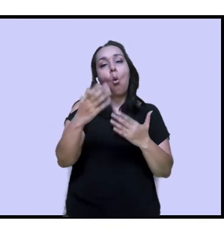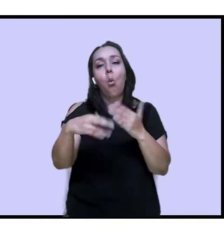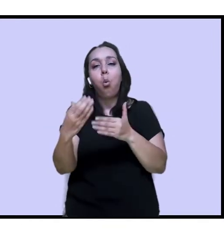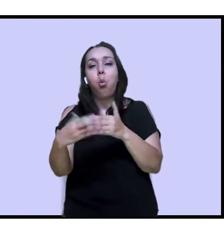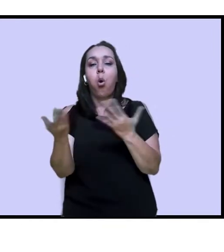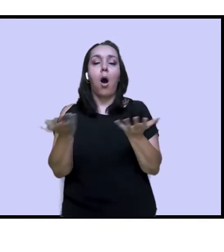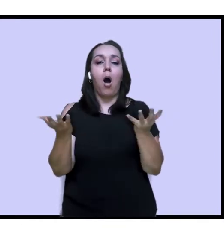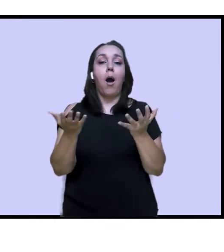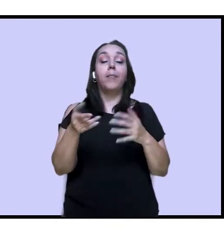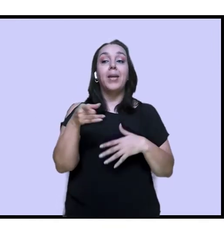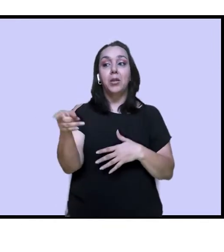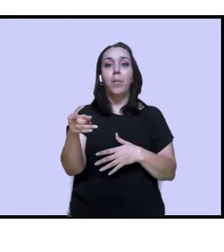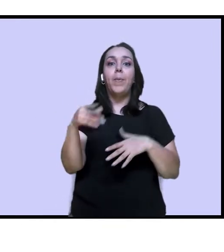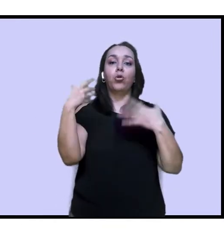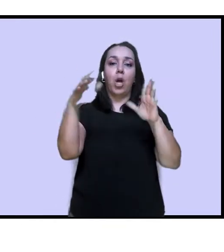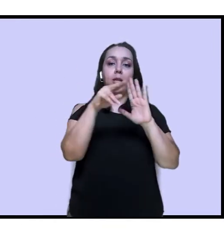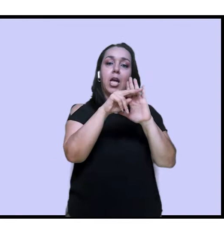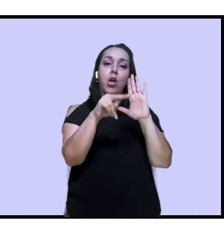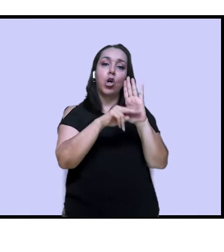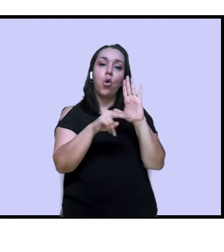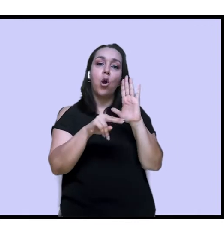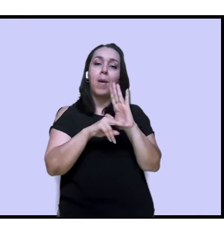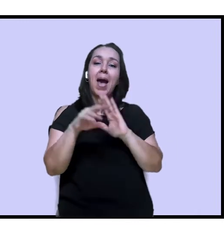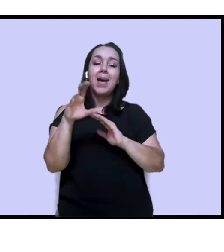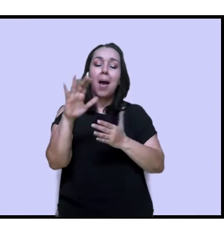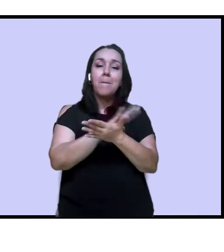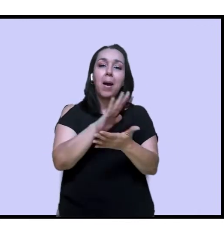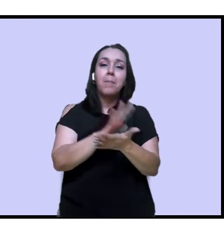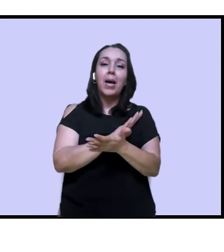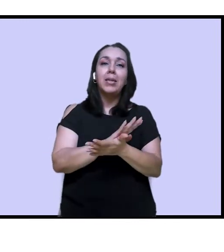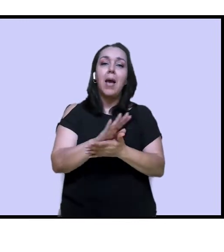todo esto está normado en la circular